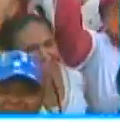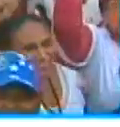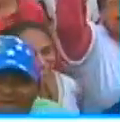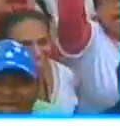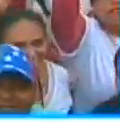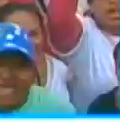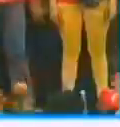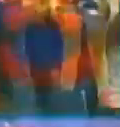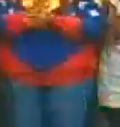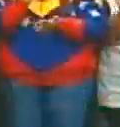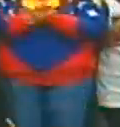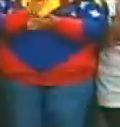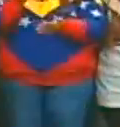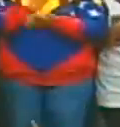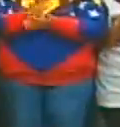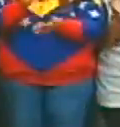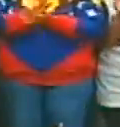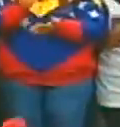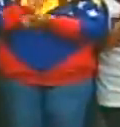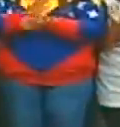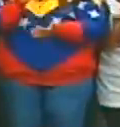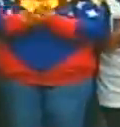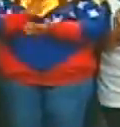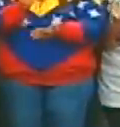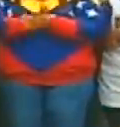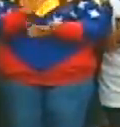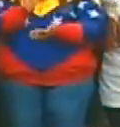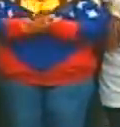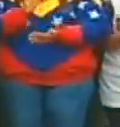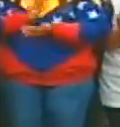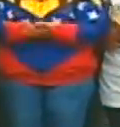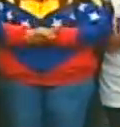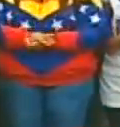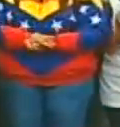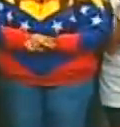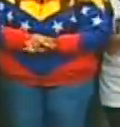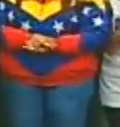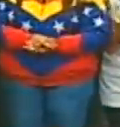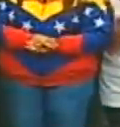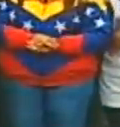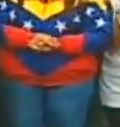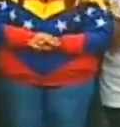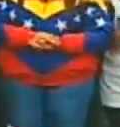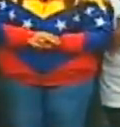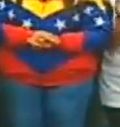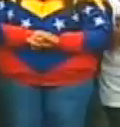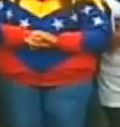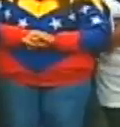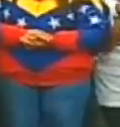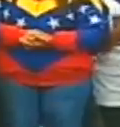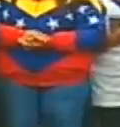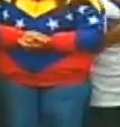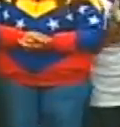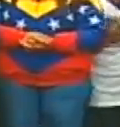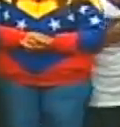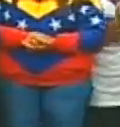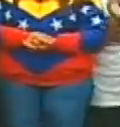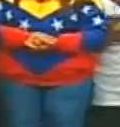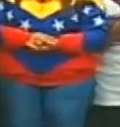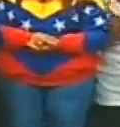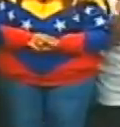Un saludo, camarada presidente obrero Nicolás Maduro, desde acá, desde esta